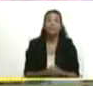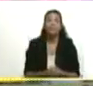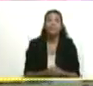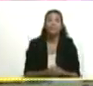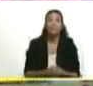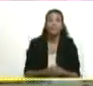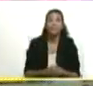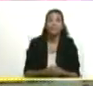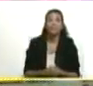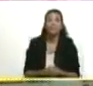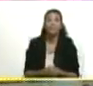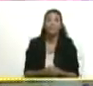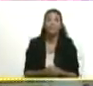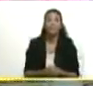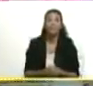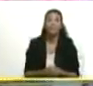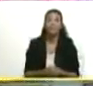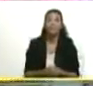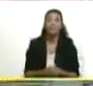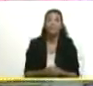¡Muy suave!